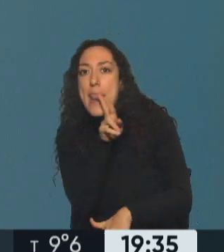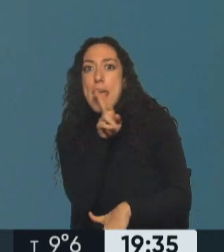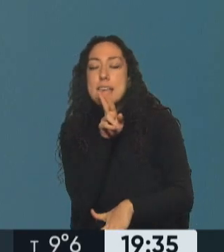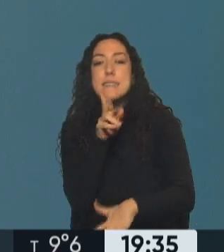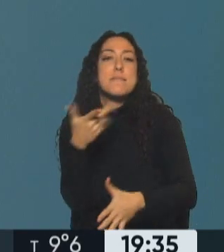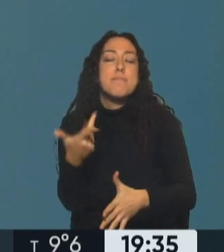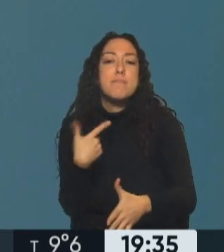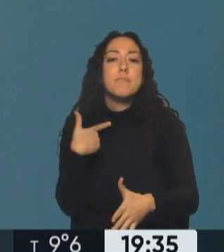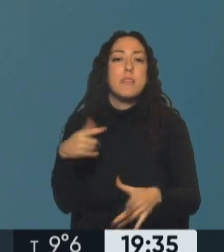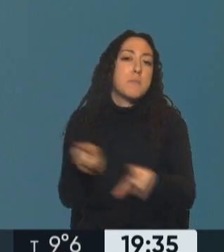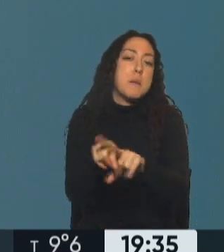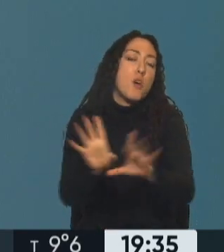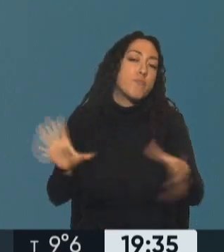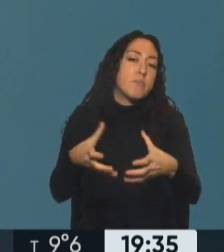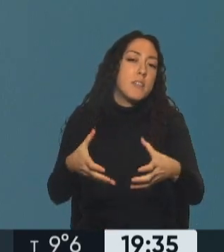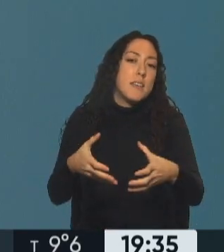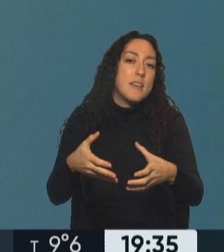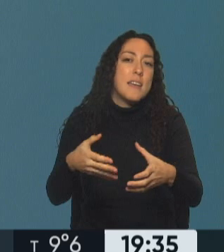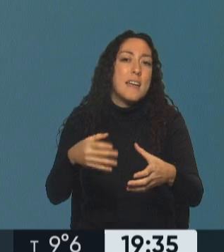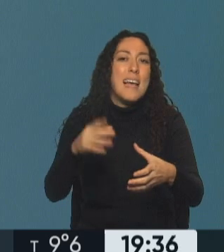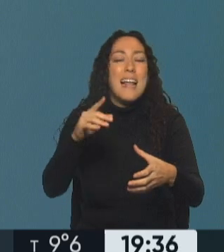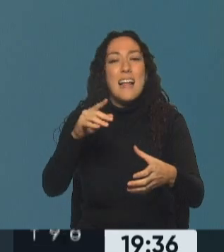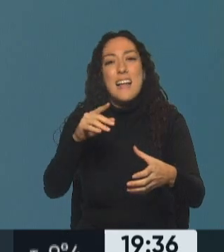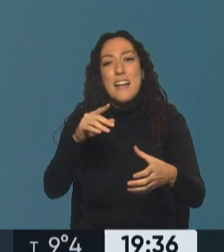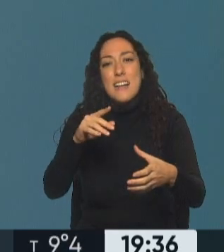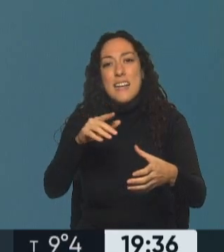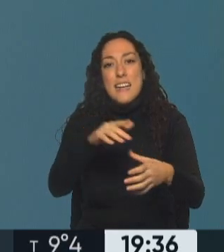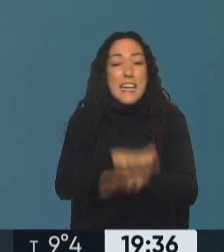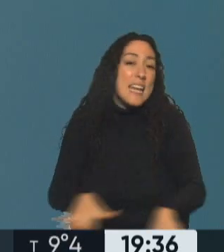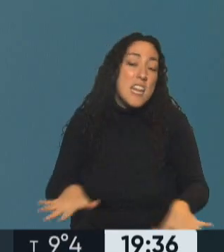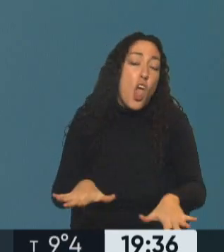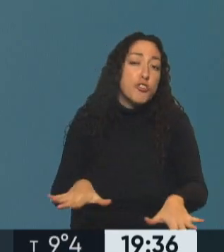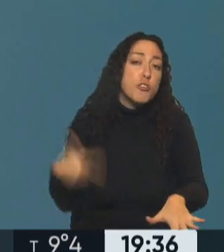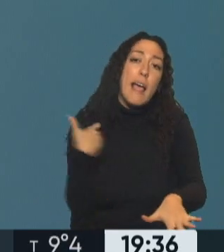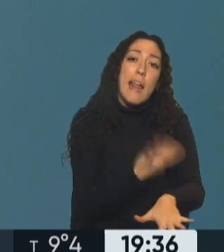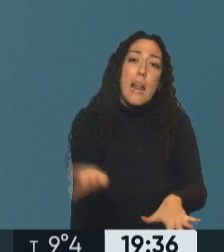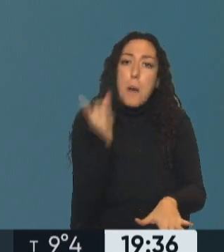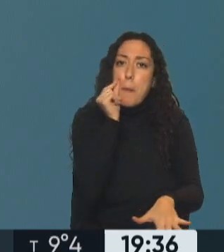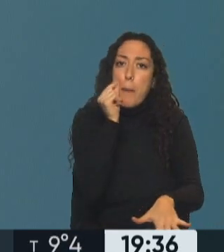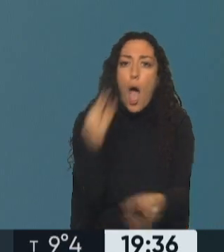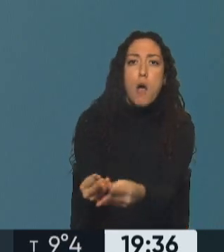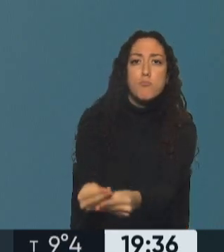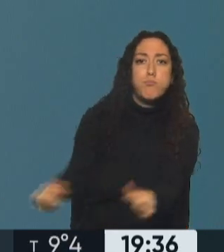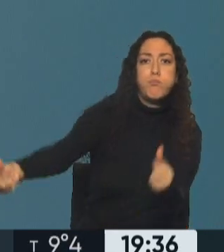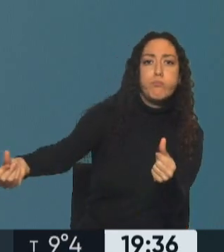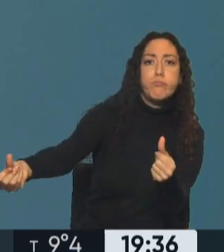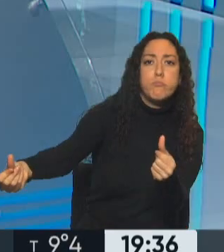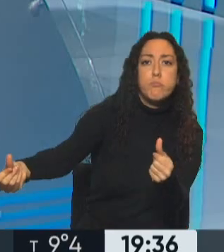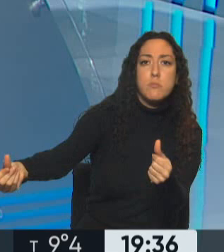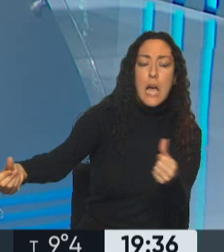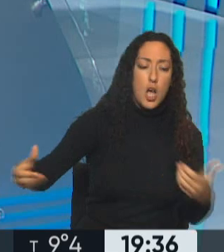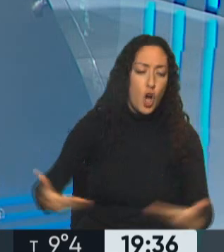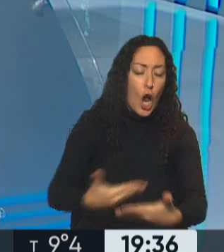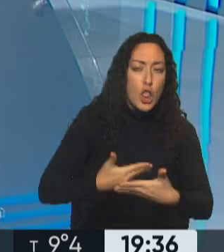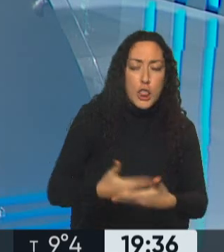niñes? Vamos a incluir al gran colectivo, por supuesto, cuando un papá desaparece, no aparece, no, esa contención, ¿en qué